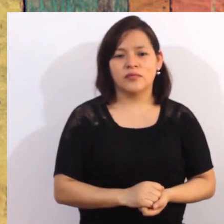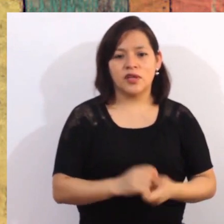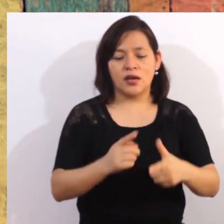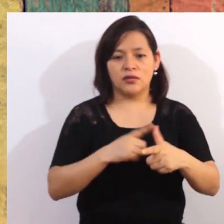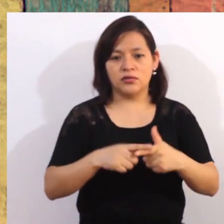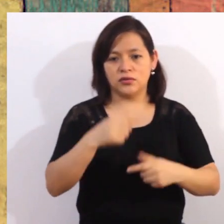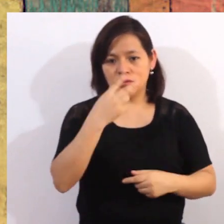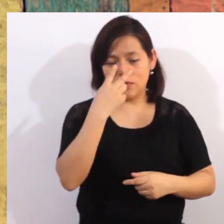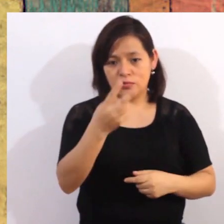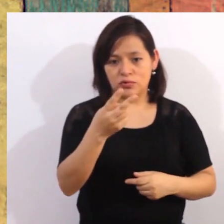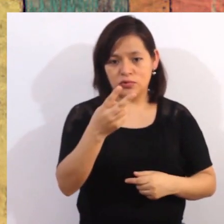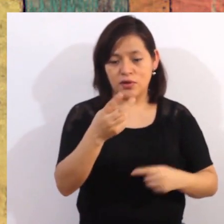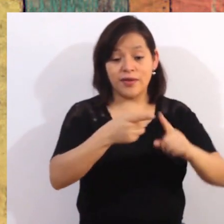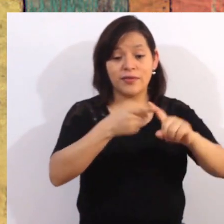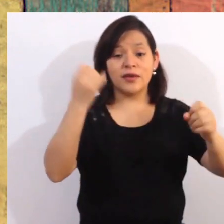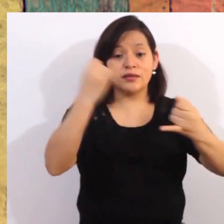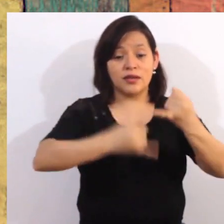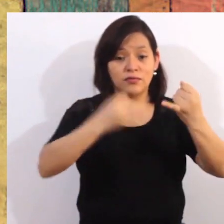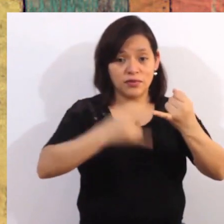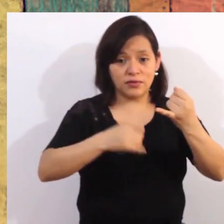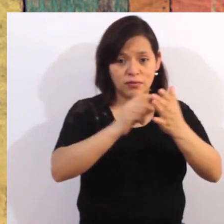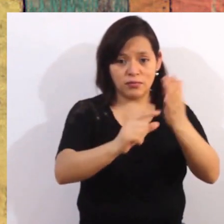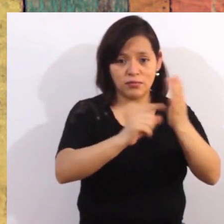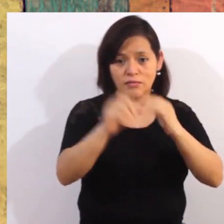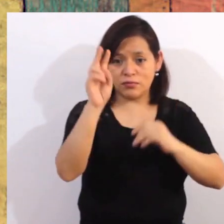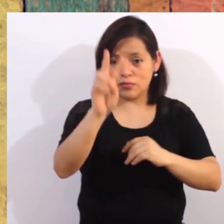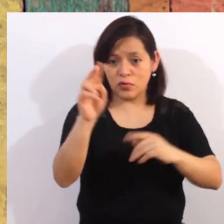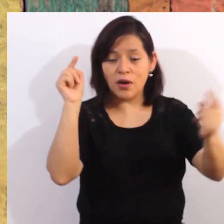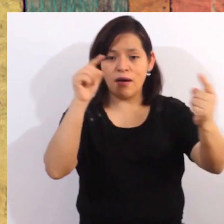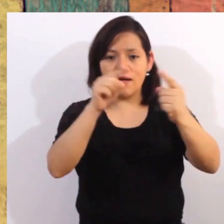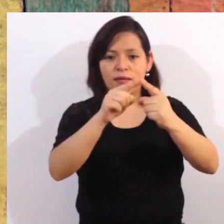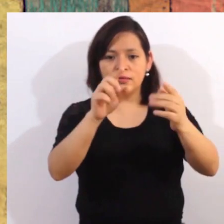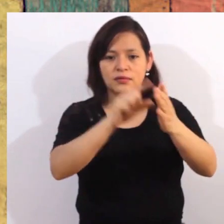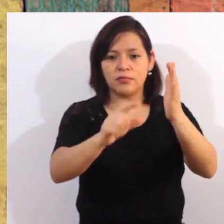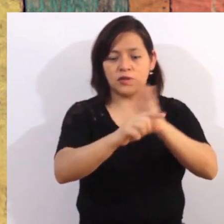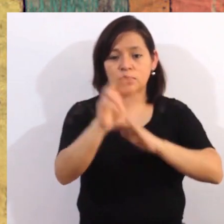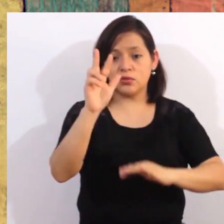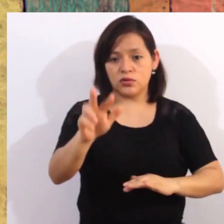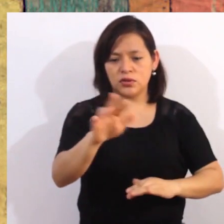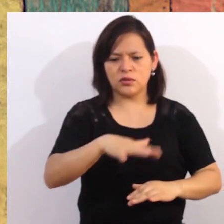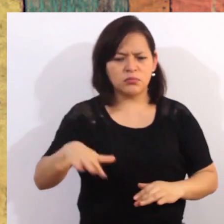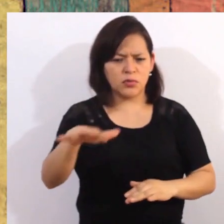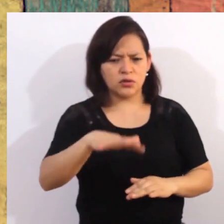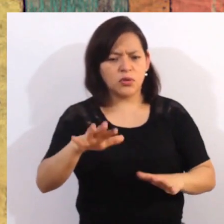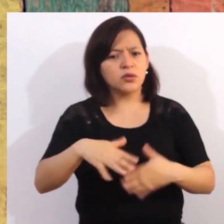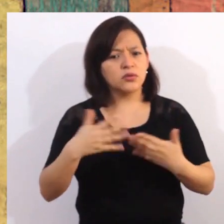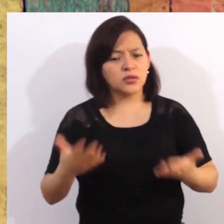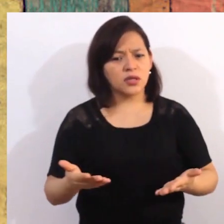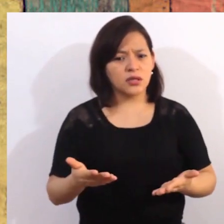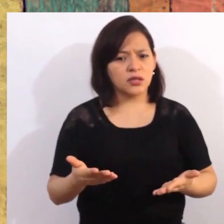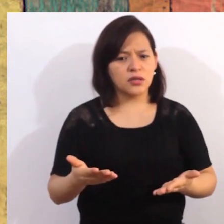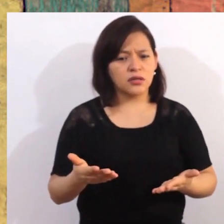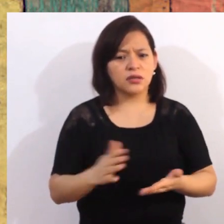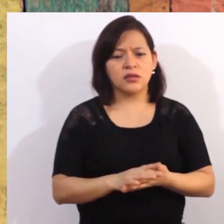que considerar desde el final del versículo 2 hasta el inicio del versículo 3, hay como